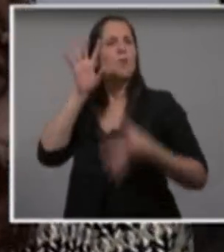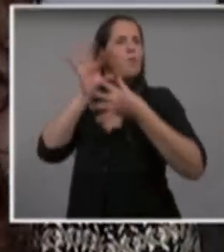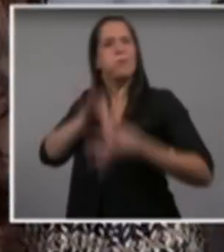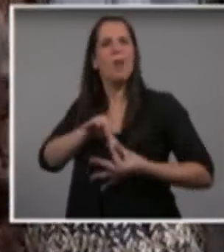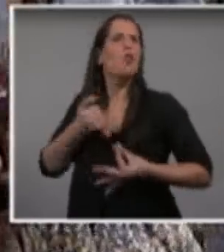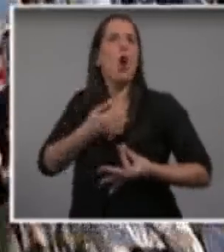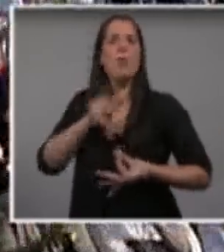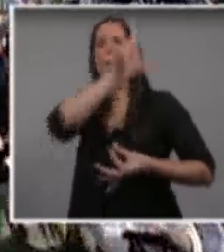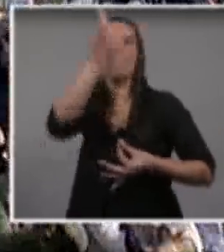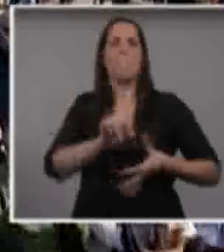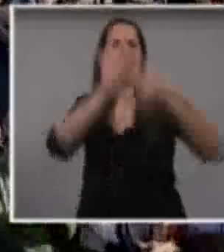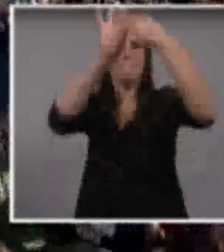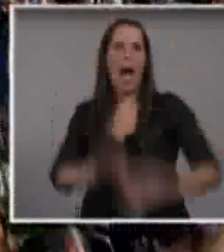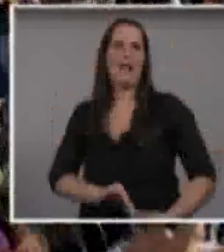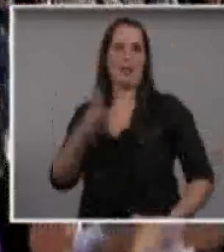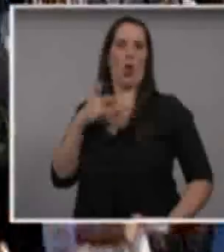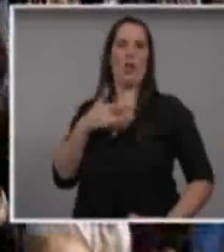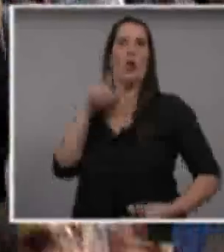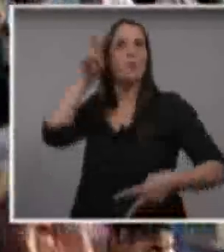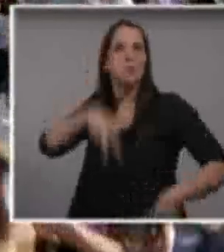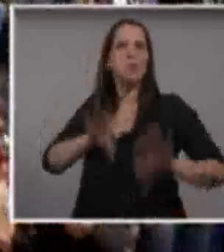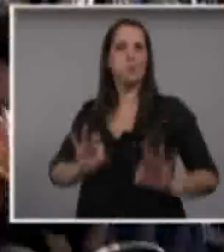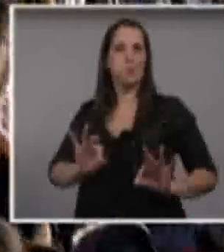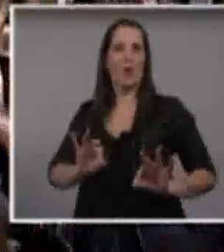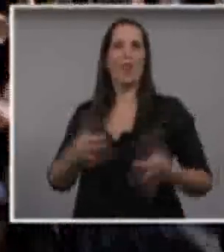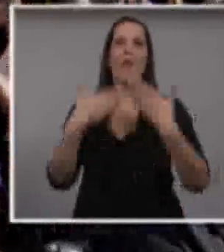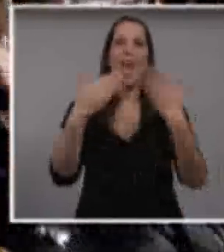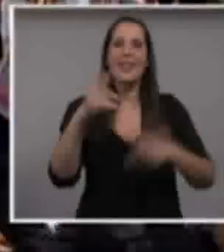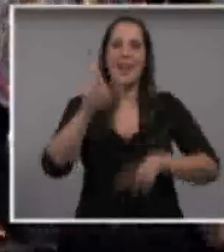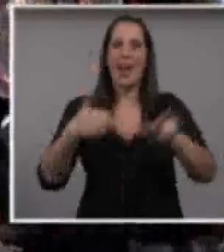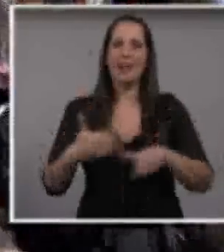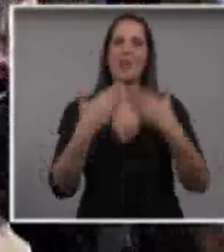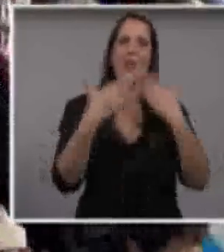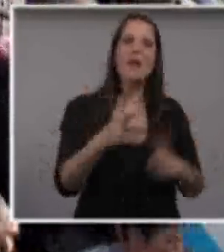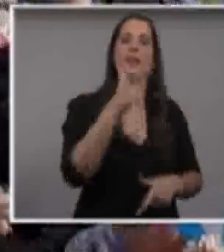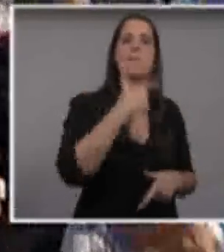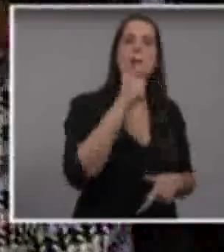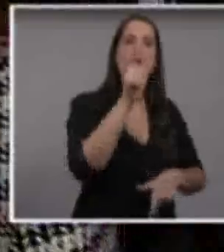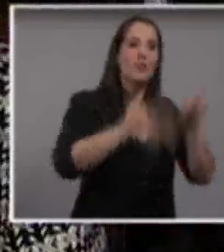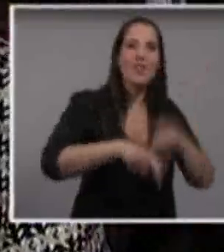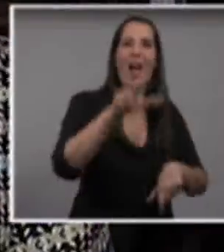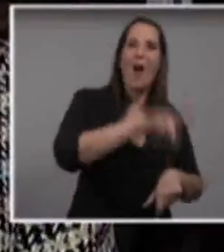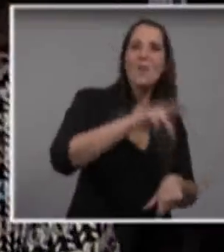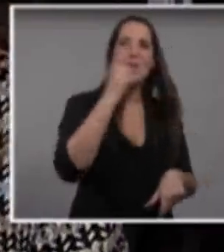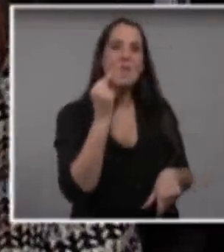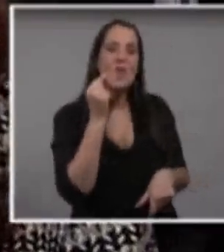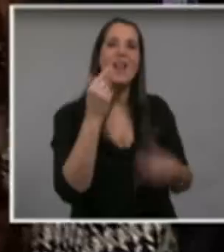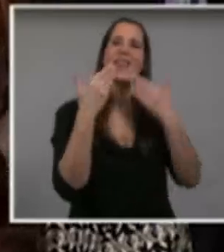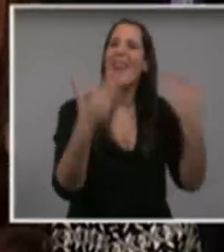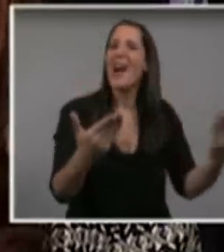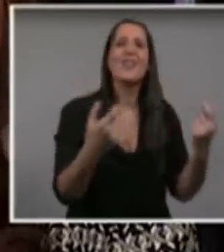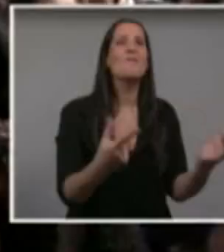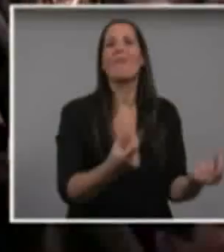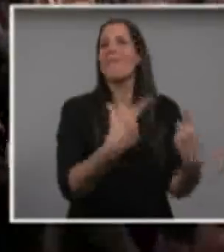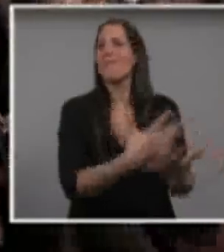Gracias, argentinos. Gracias, Mendoza. Muchas gracias, mendocinos y mendocinas, por tanto